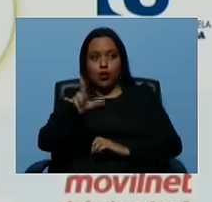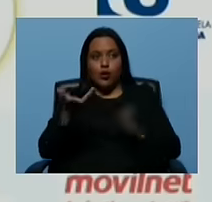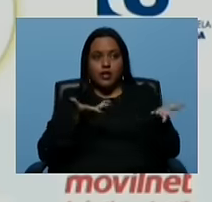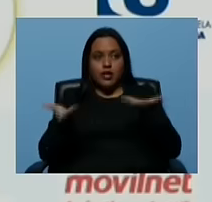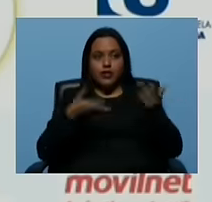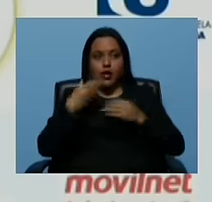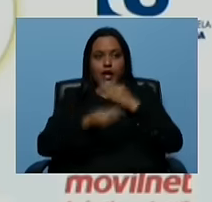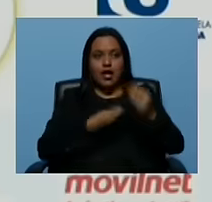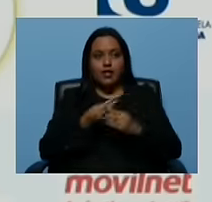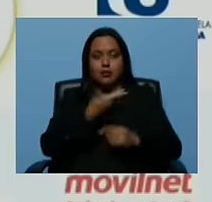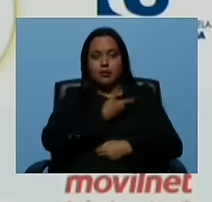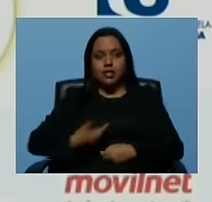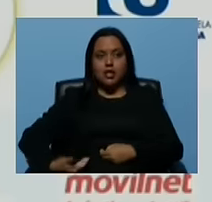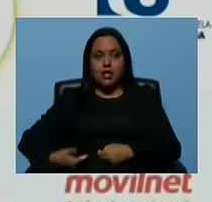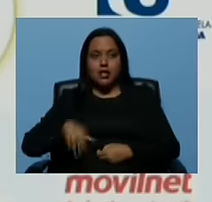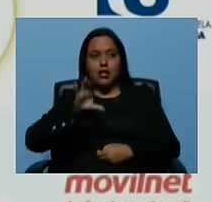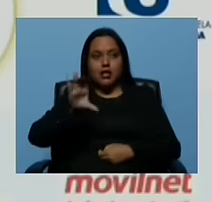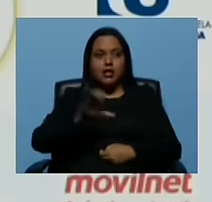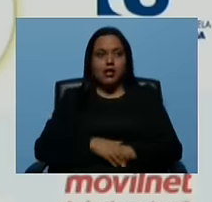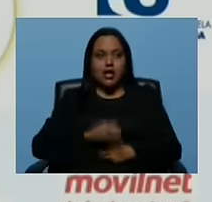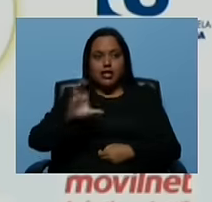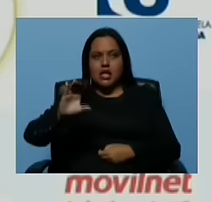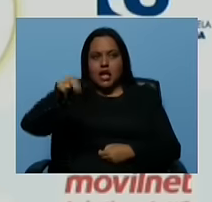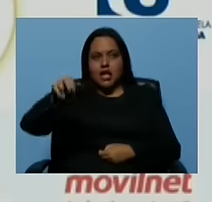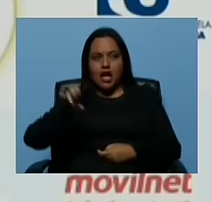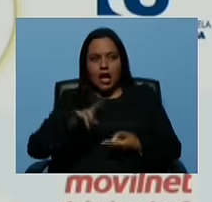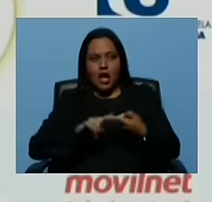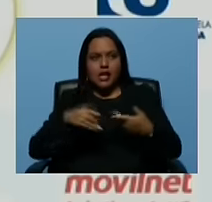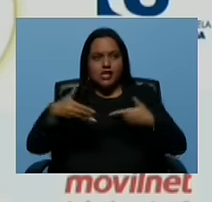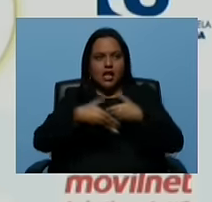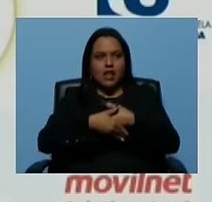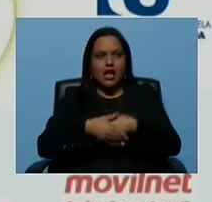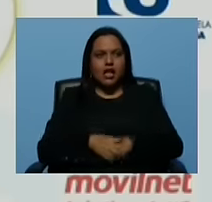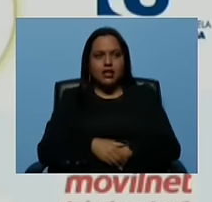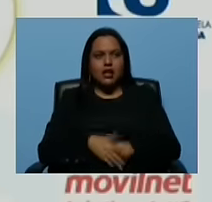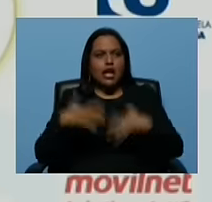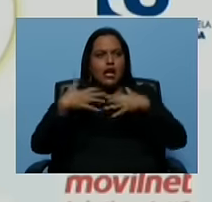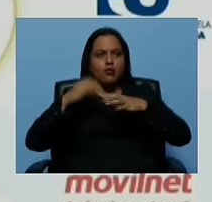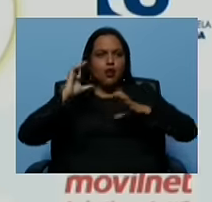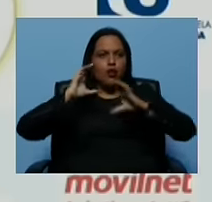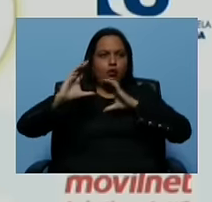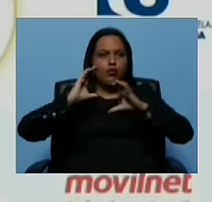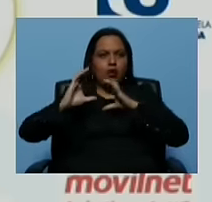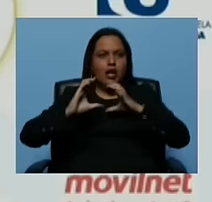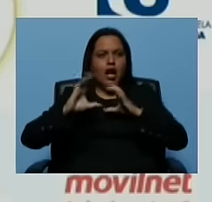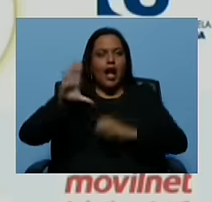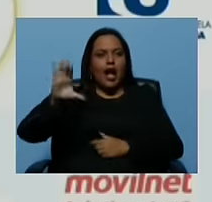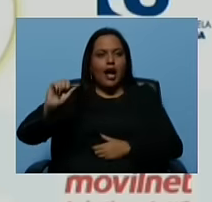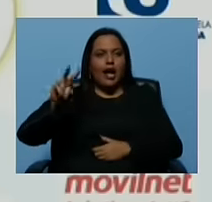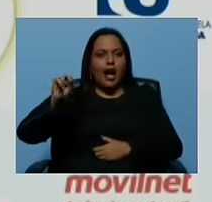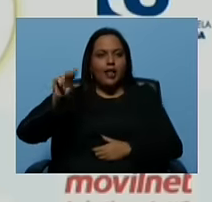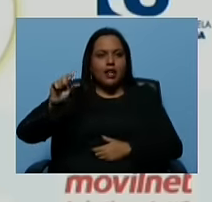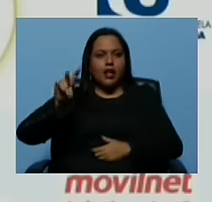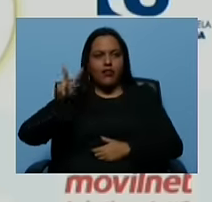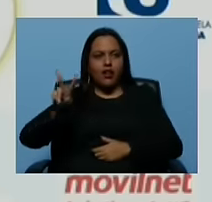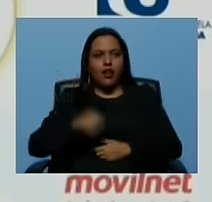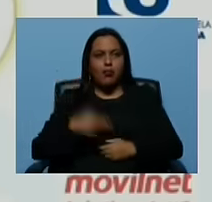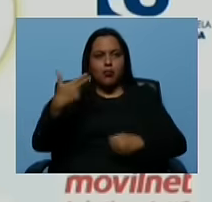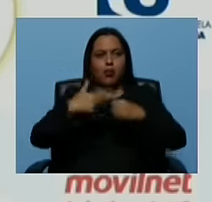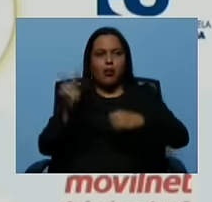de la República, el Consejo Nacional Electoral, el CENIAT, nuestra empresa máxima de telecomunicaciones, CANTV, PDVSA y